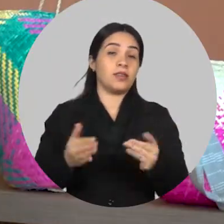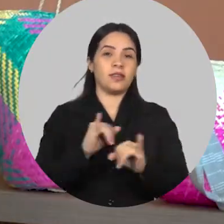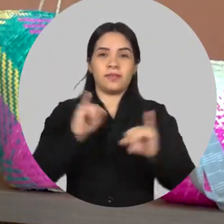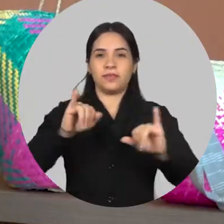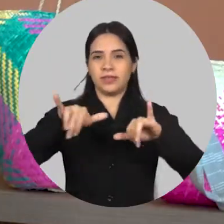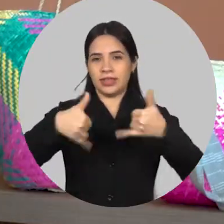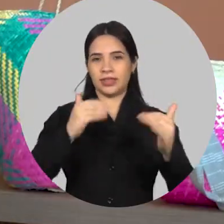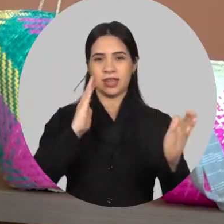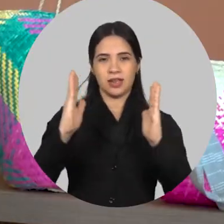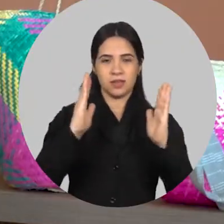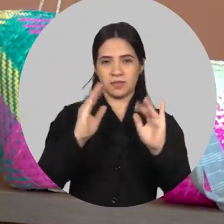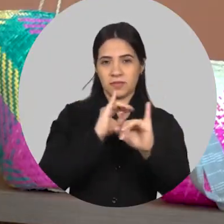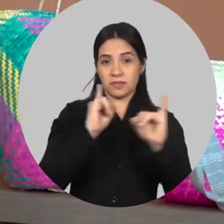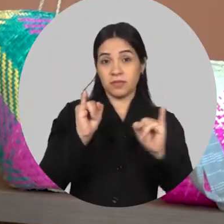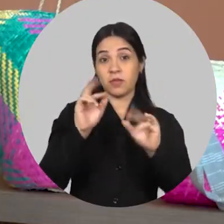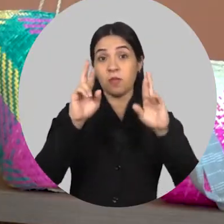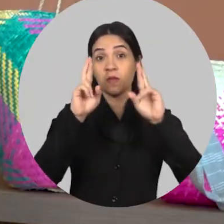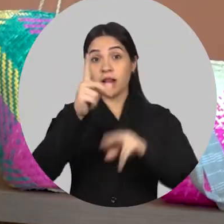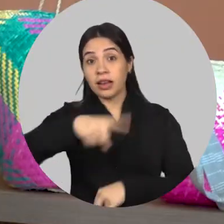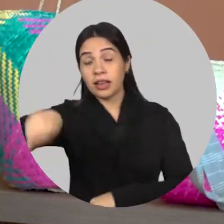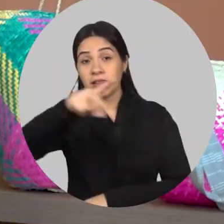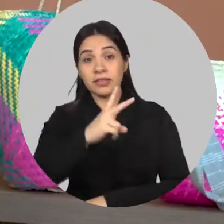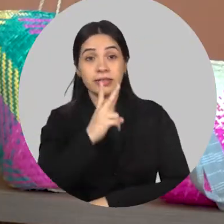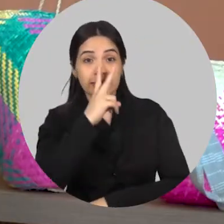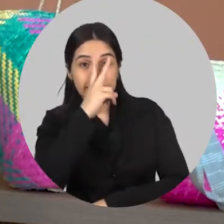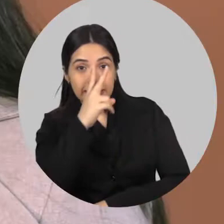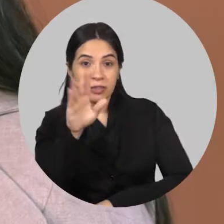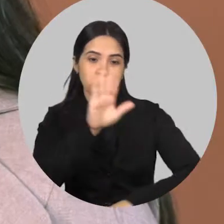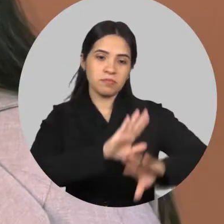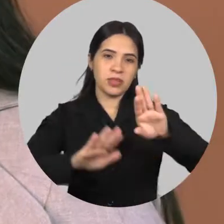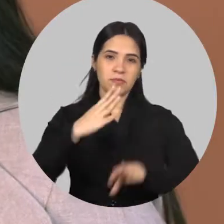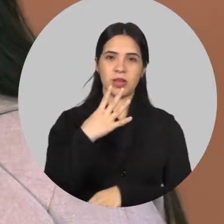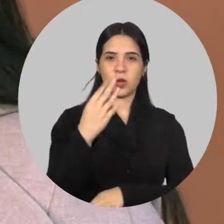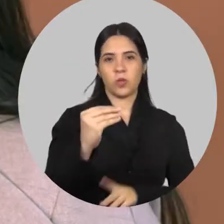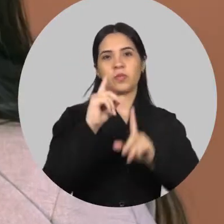Así llegamos al final del programa, espero que les haya gustado